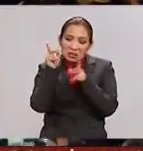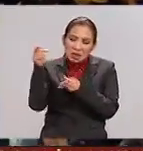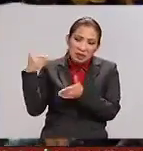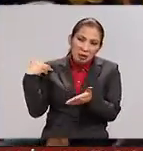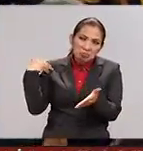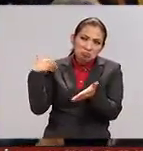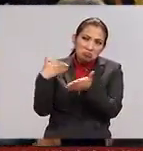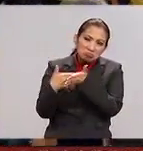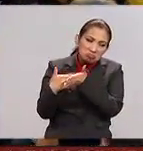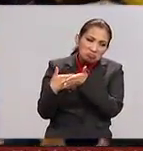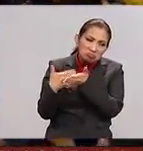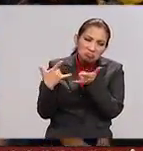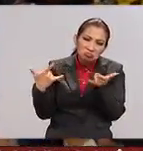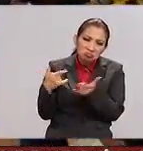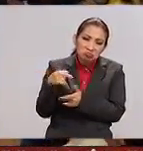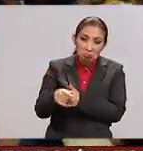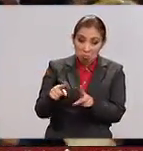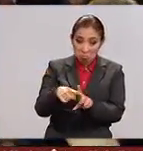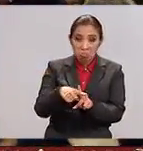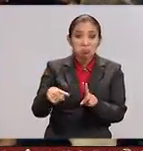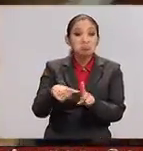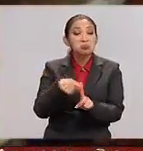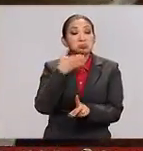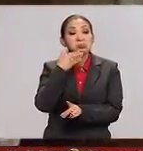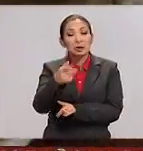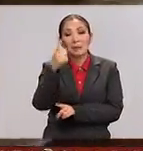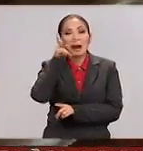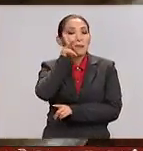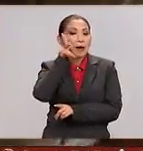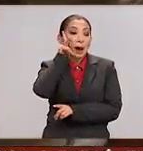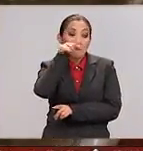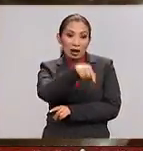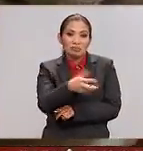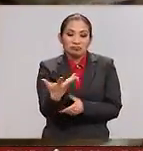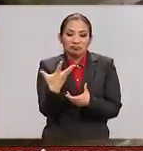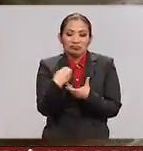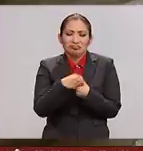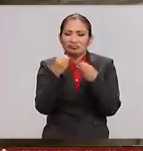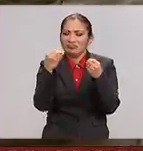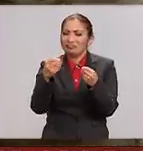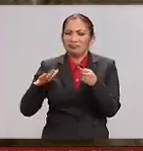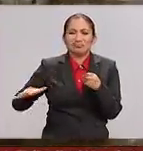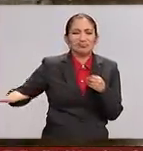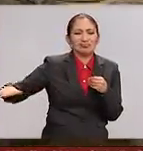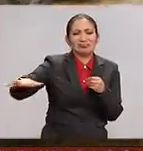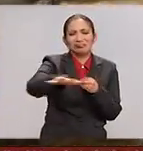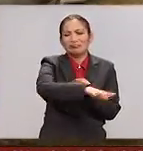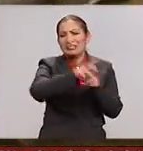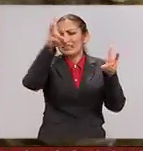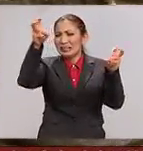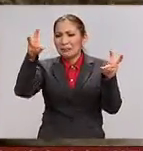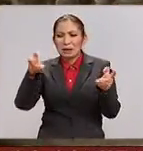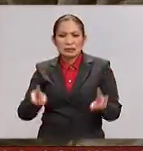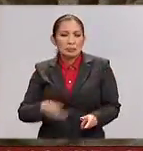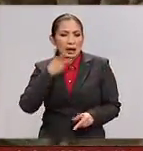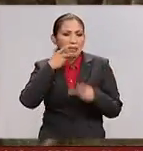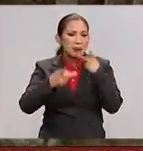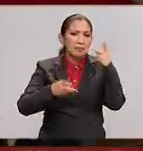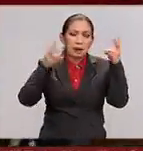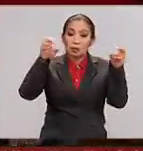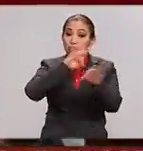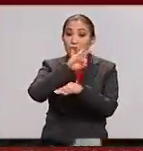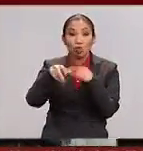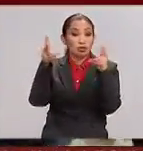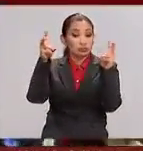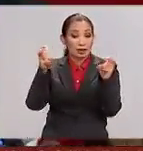es un balance positivo, evidentemente, para el Papa, por la cantidad, la multiplicidad de temas que tocó todos